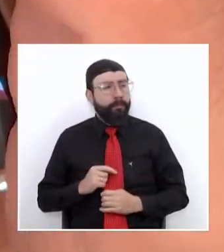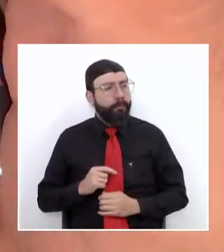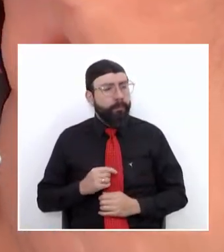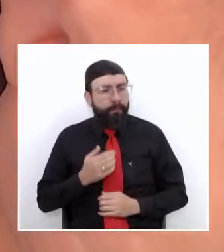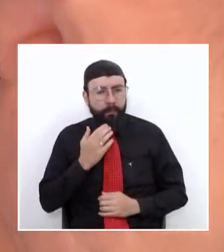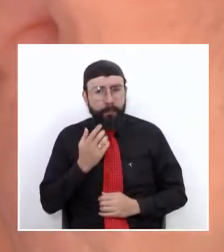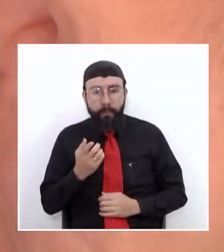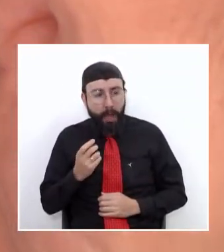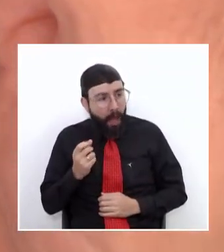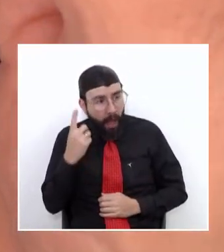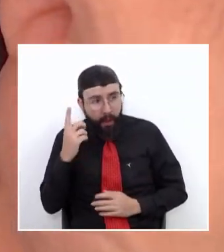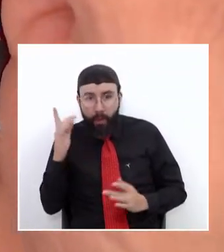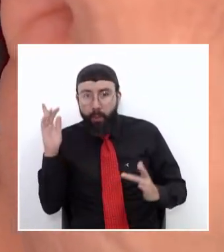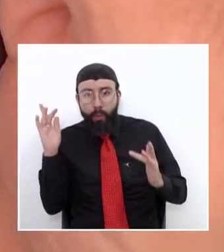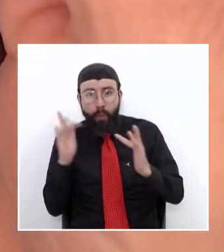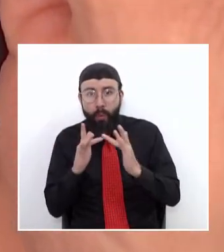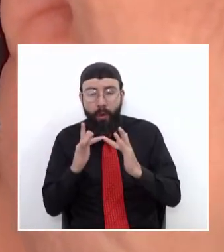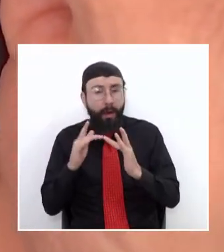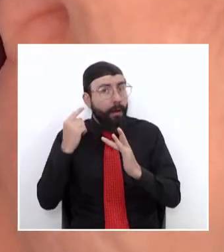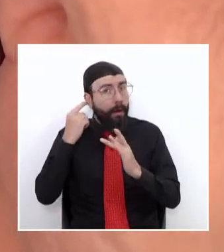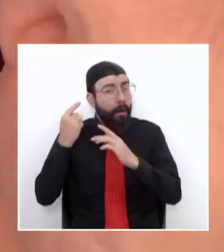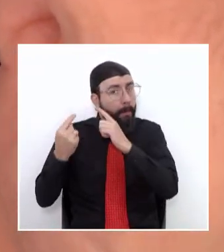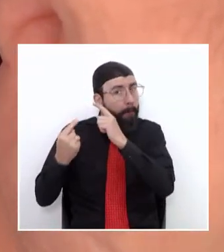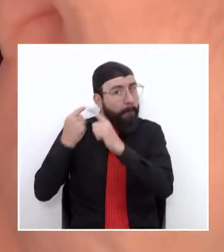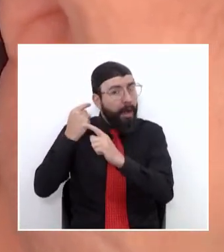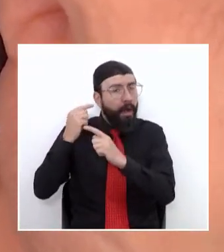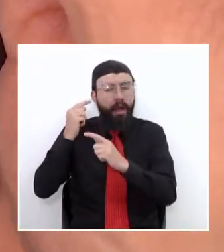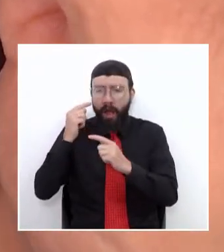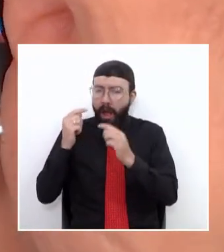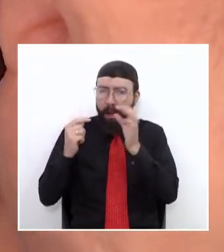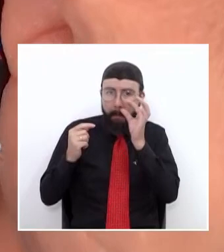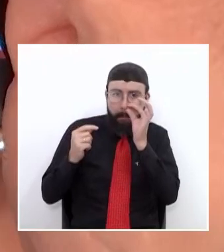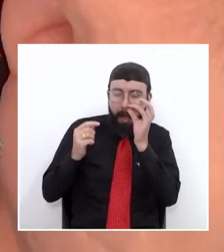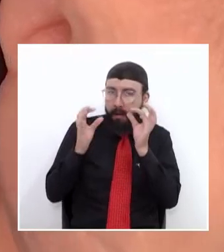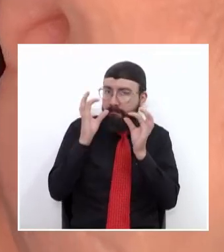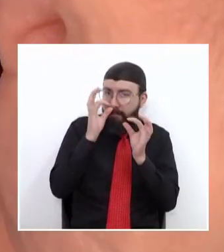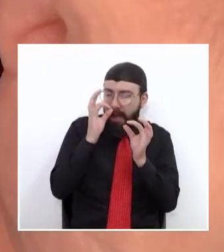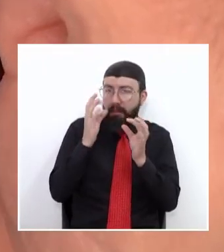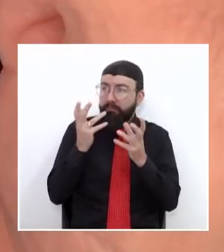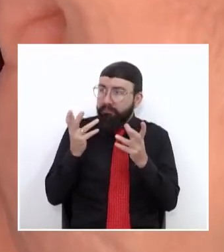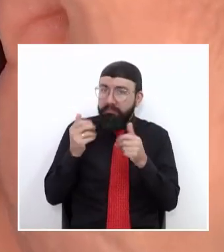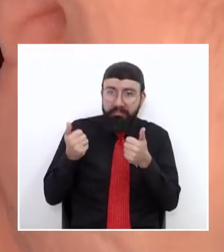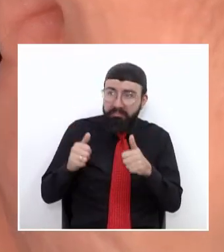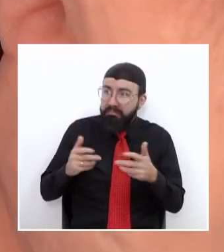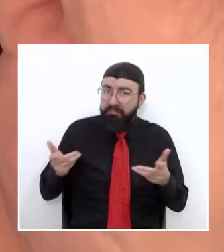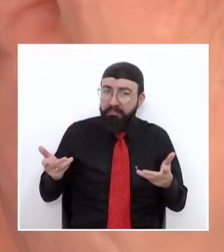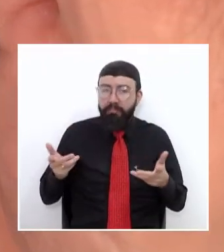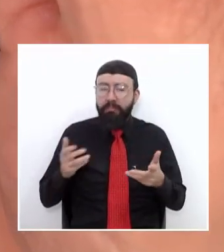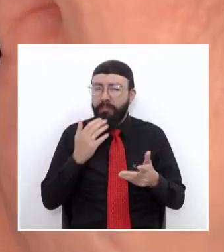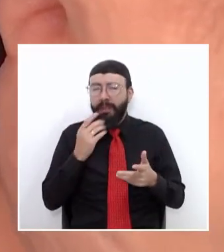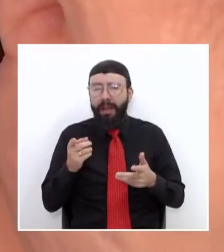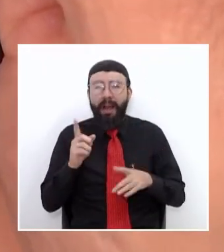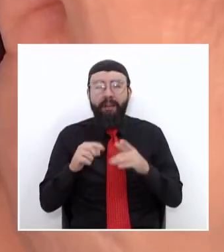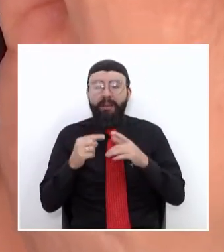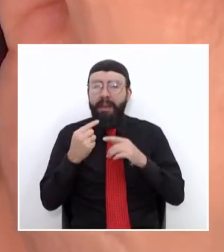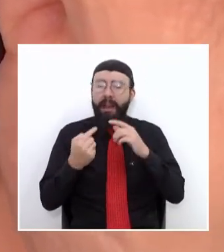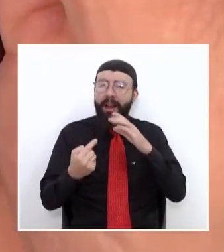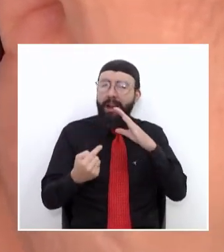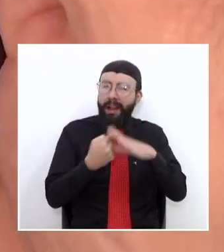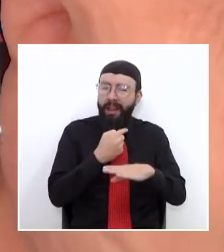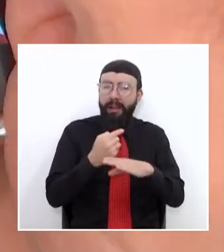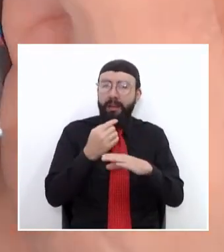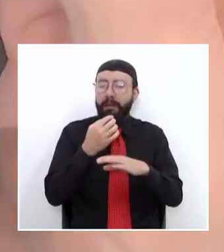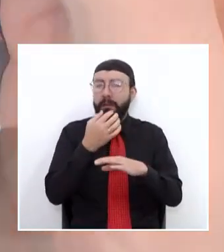alguna conexión de los piercings de las orejas con la nariz. Hay muchas preguntas sobre las perforaciones, nariz, boca,